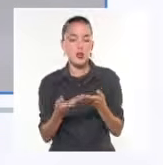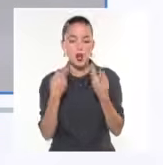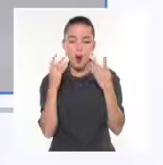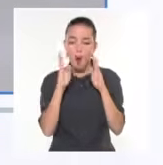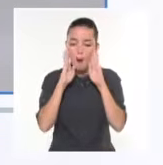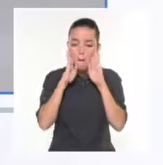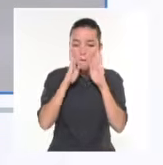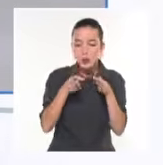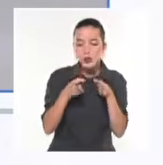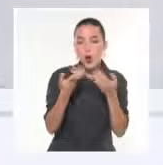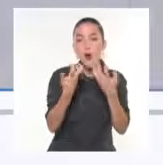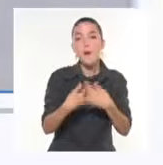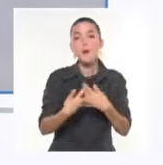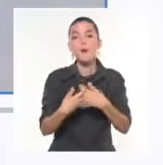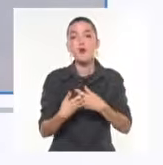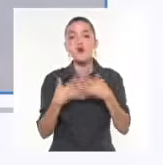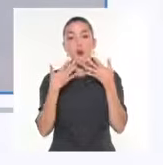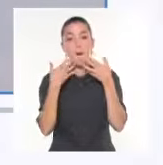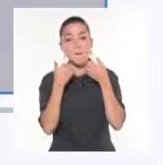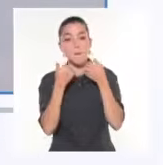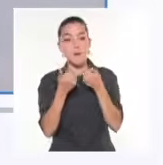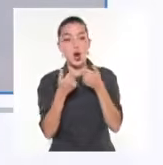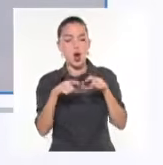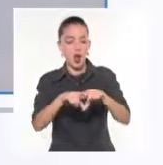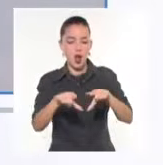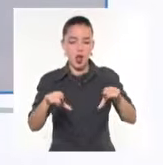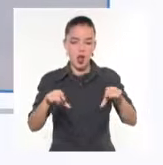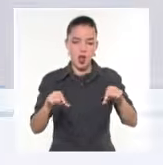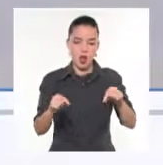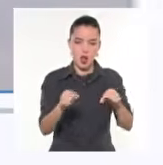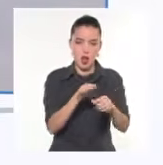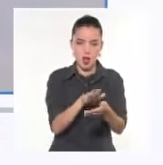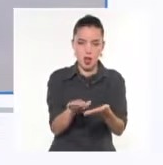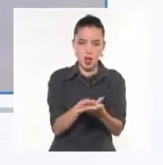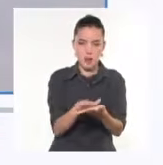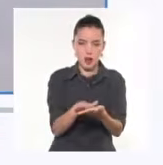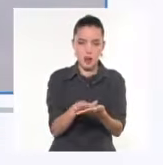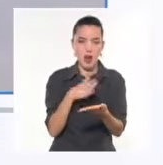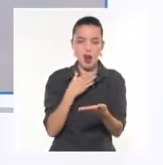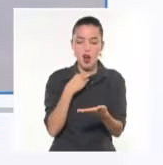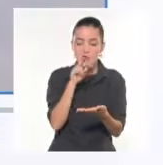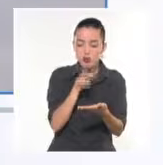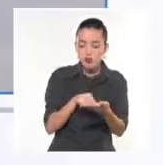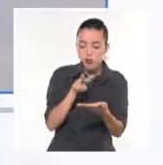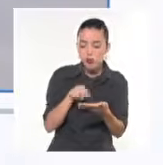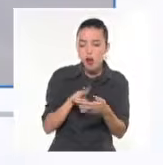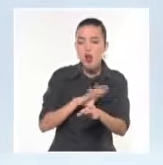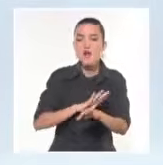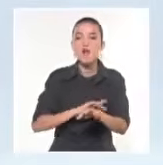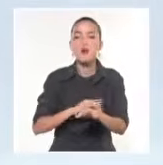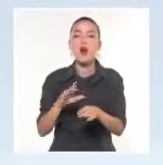mayor producción de láminas celulares para el diagnóstico de otras enfermedades. Este tipo de seguimiento, monitoreo,